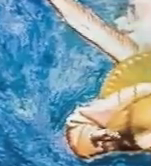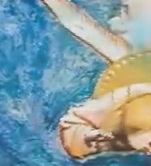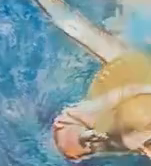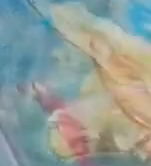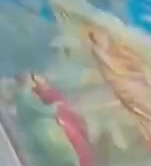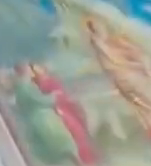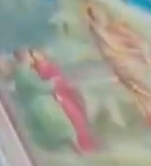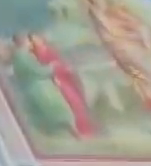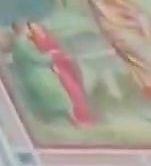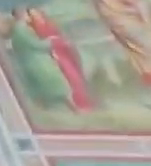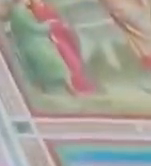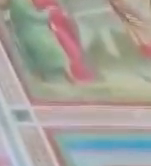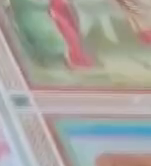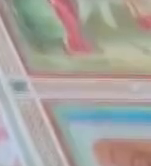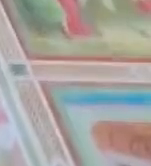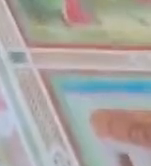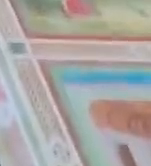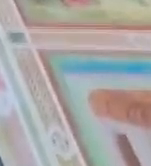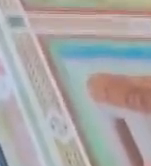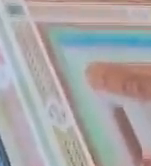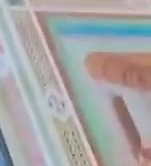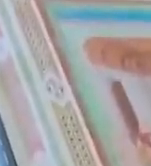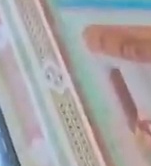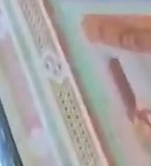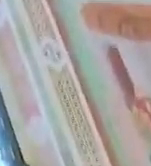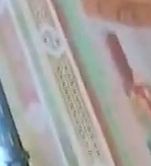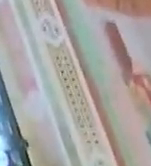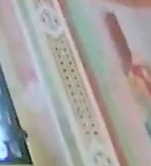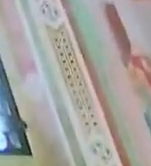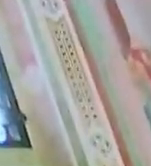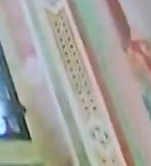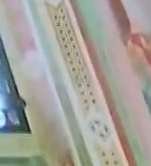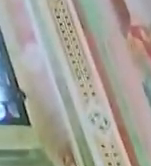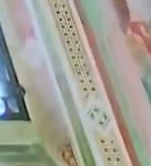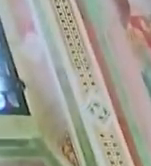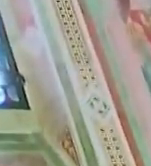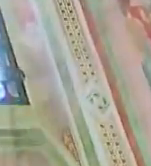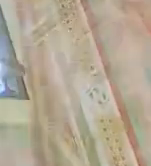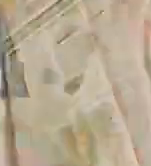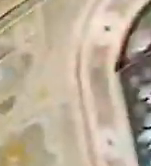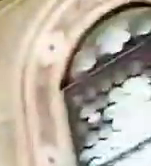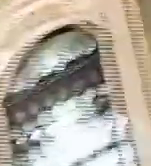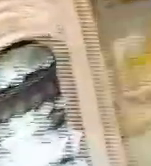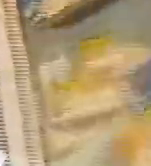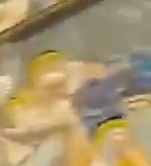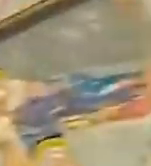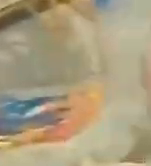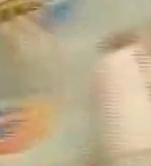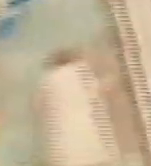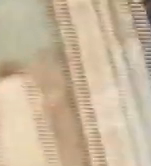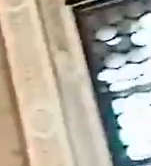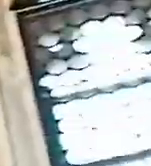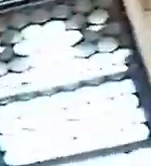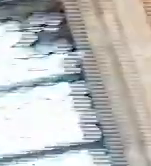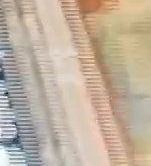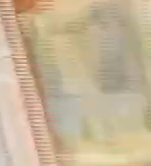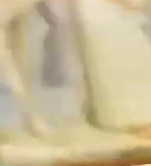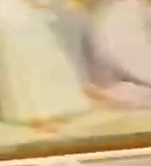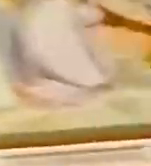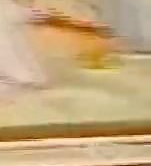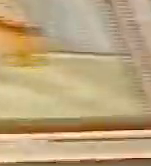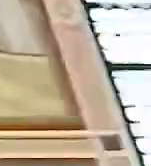sin carácter del arte religioso de la Alta y Baja Edad Media y el drama vívido e innovativo que se ve en las obras maestras del